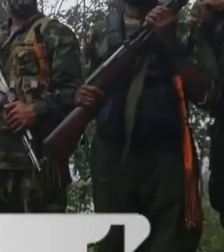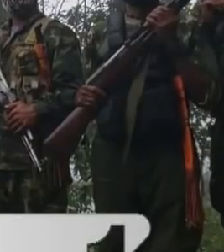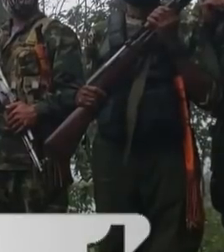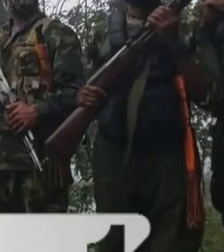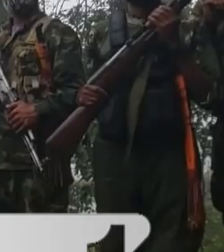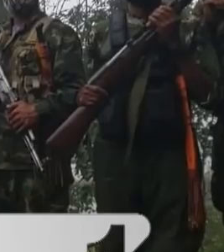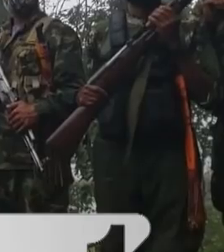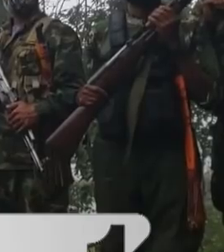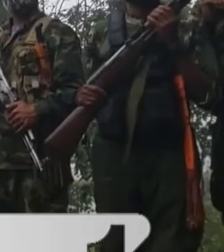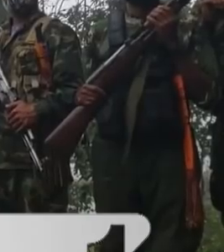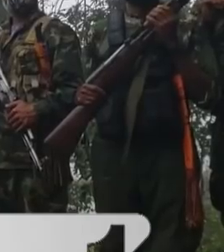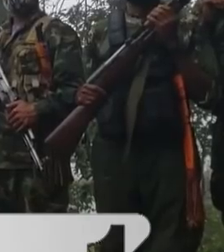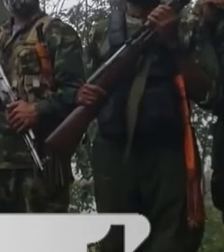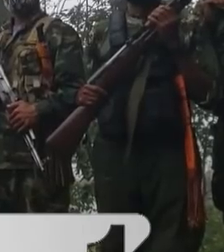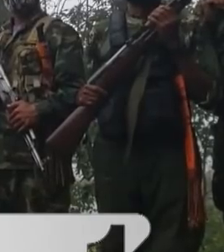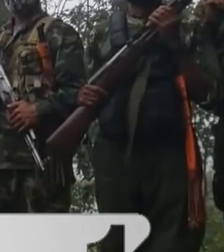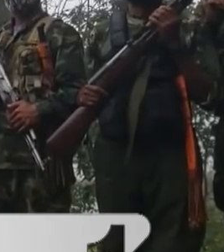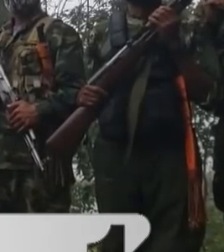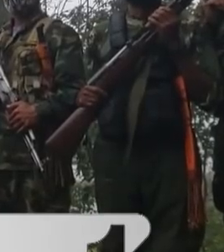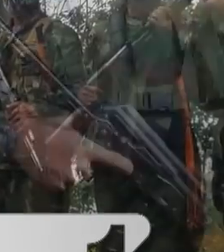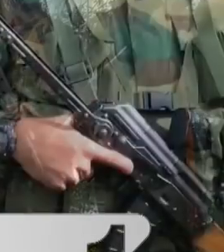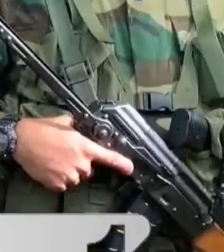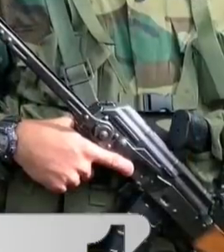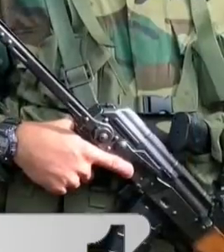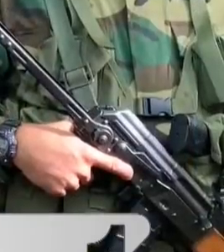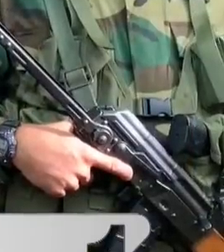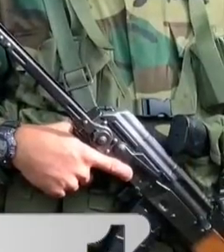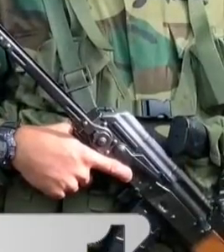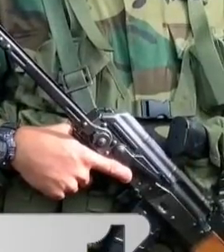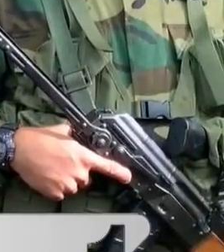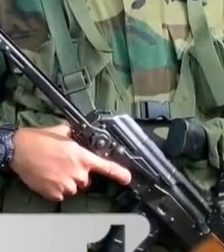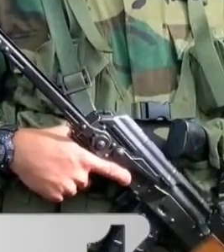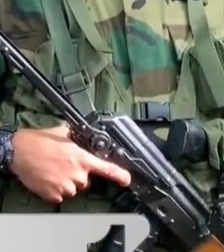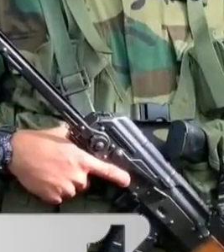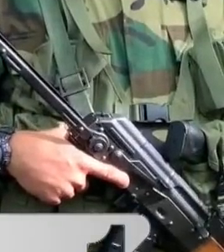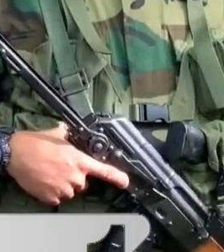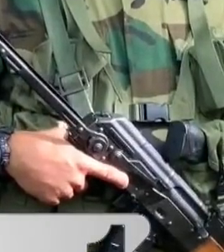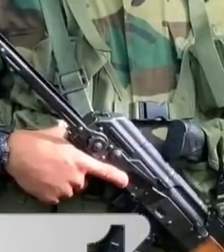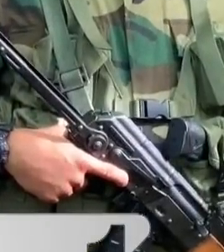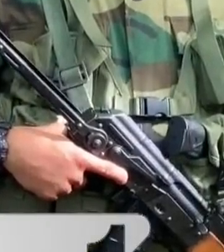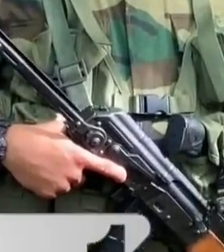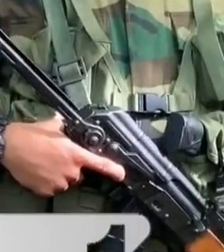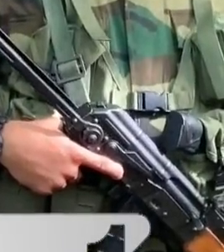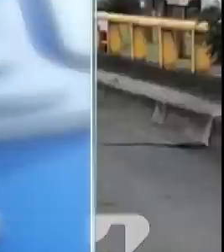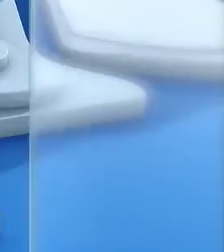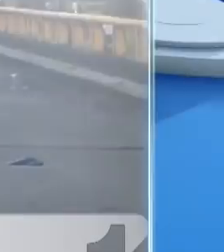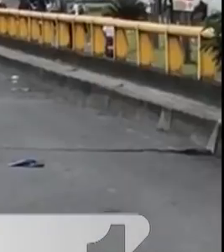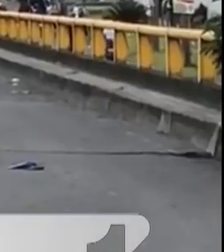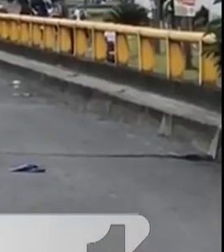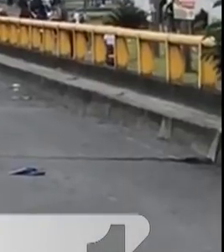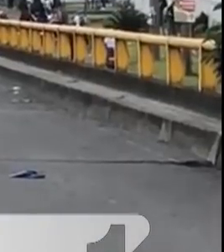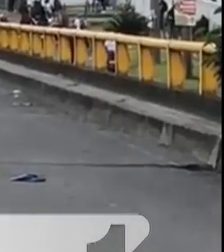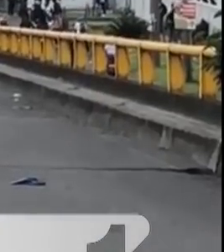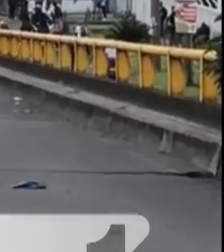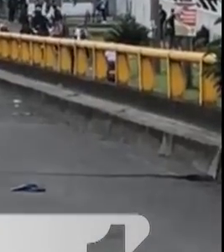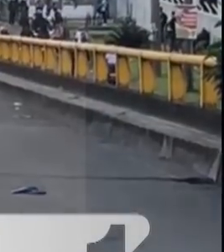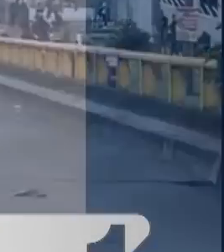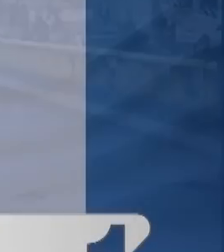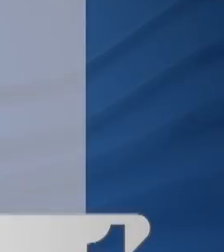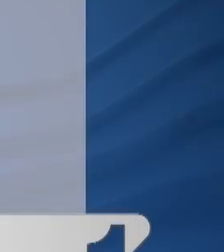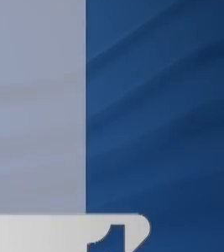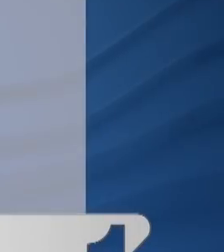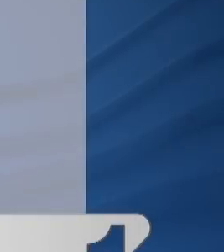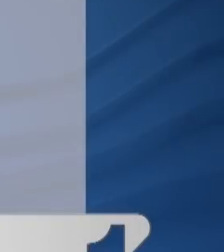Muere el líder de las disidencias de las FARC, Jesús Santrich. Habría caído en combates en Venezuela. Tercera semana del